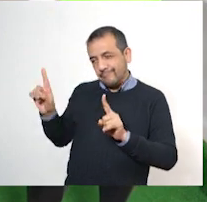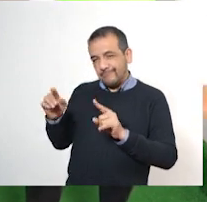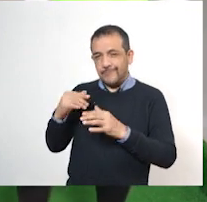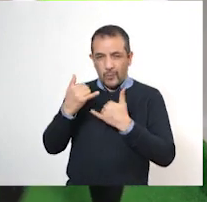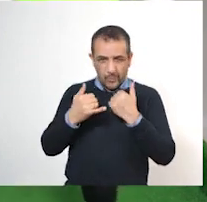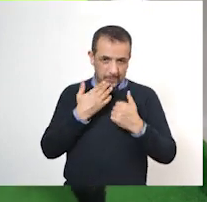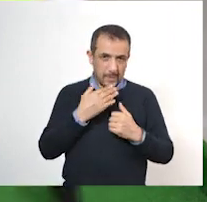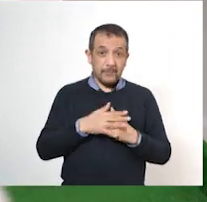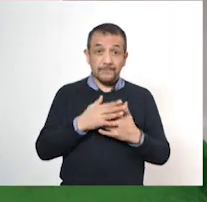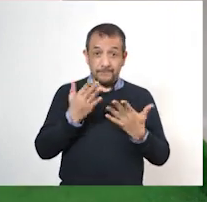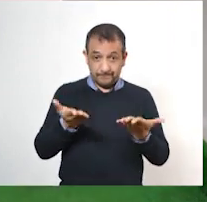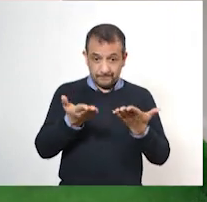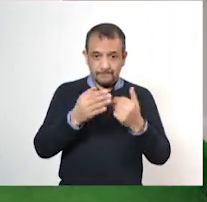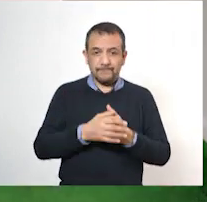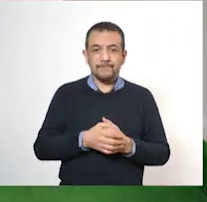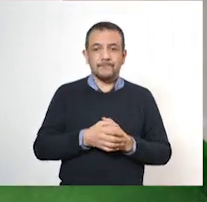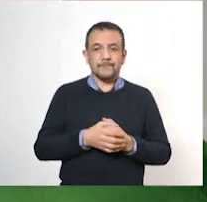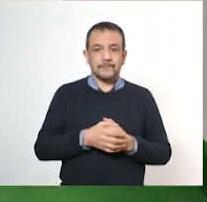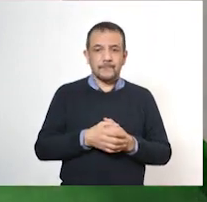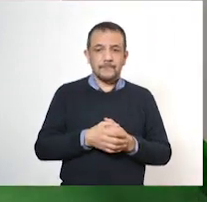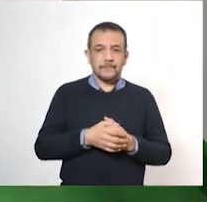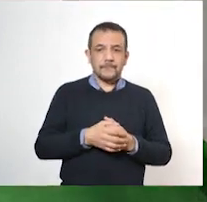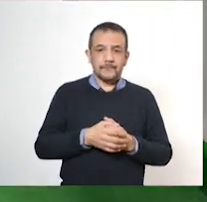Vamos a jugar.